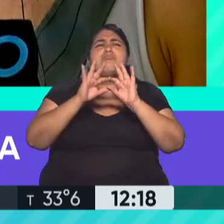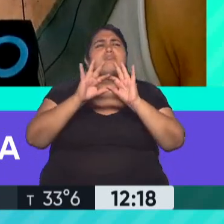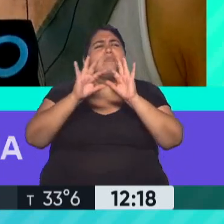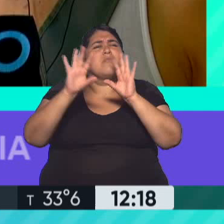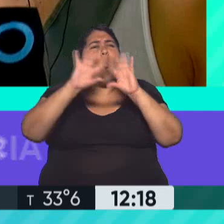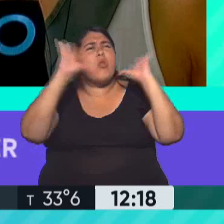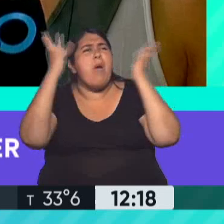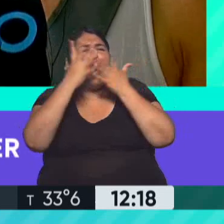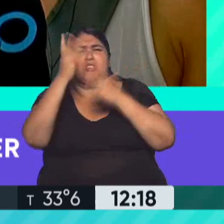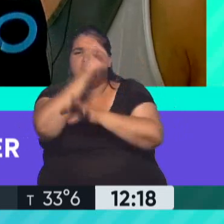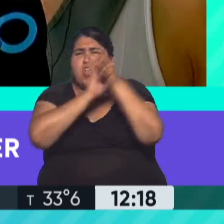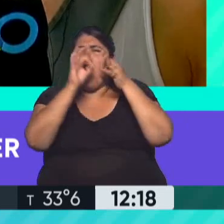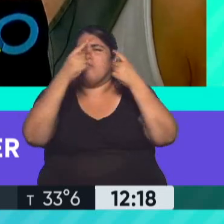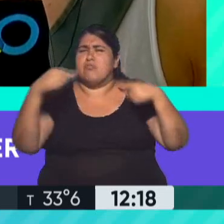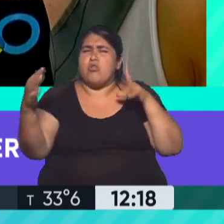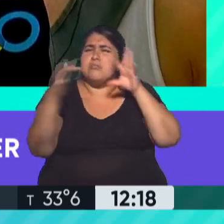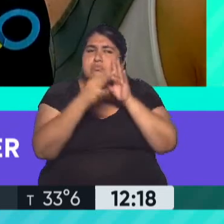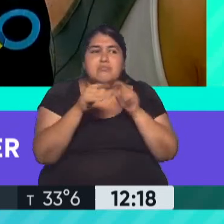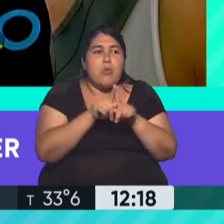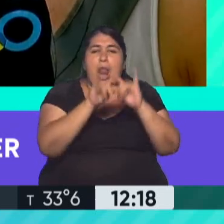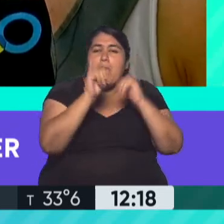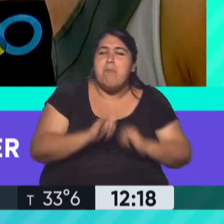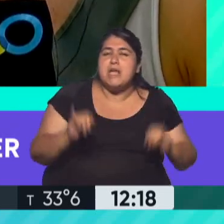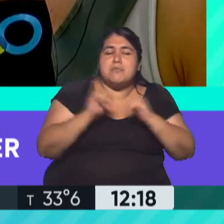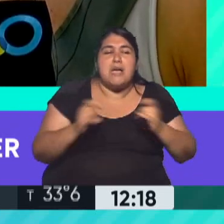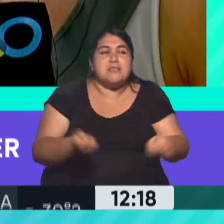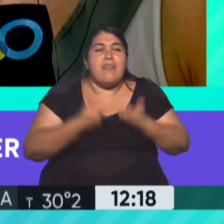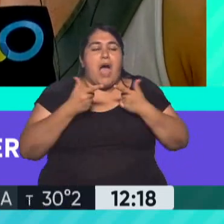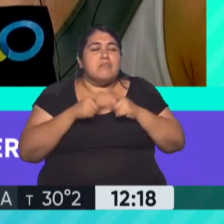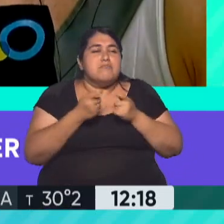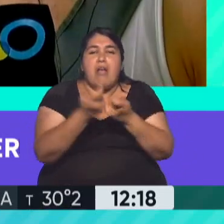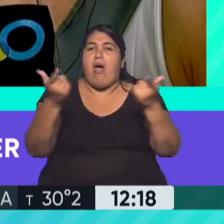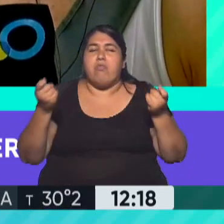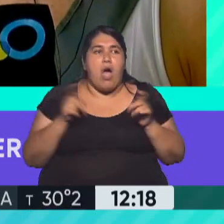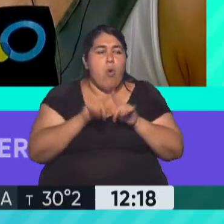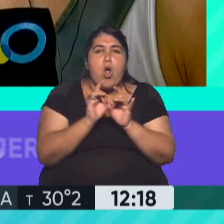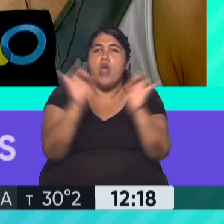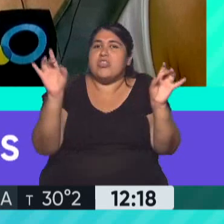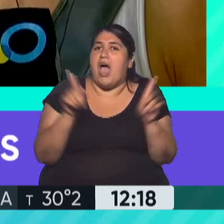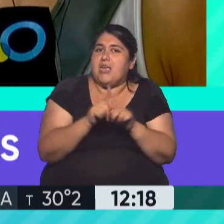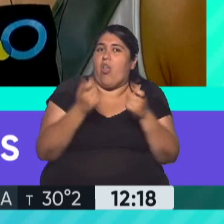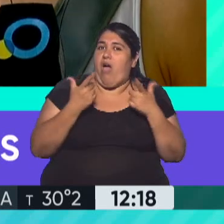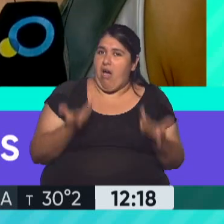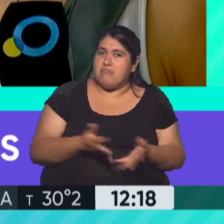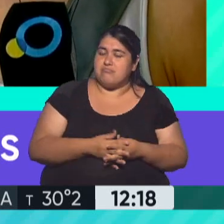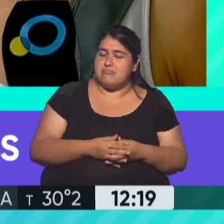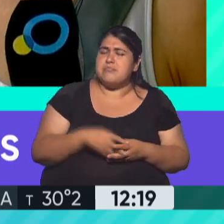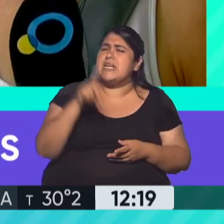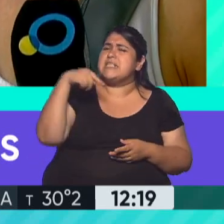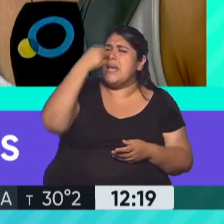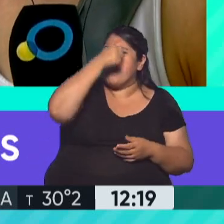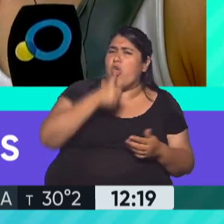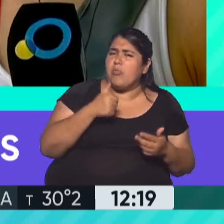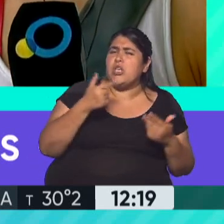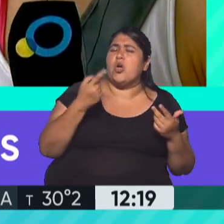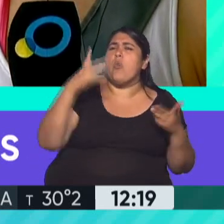mucha paz que contagiaba a las personas que estábamos con ella. ¿Cuál era la idea de reunirse cada domingo,